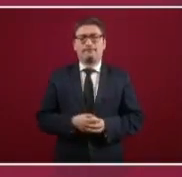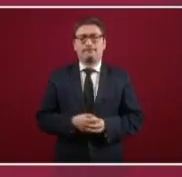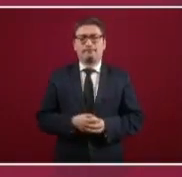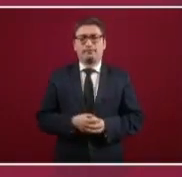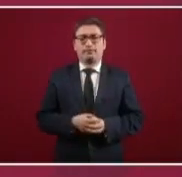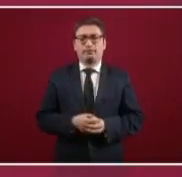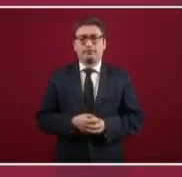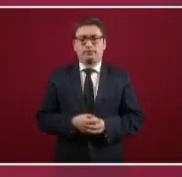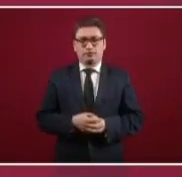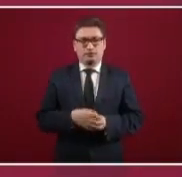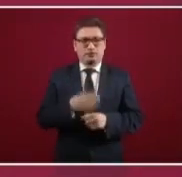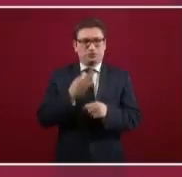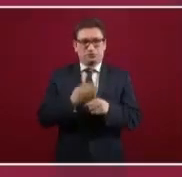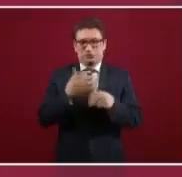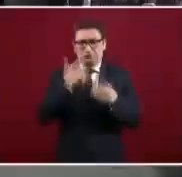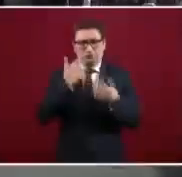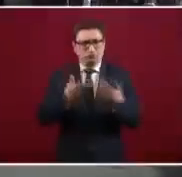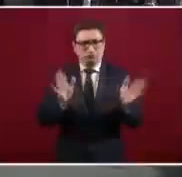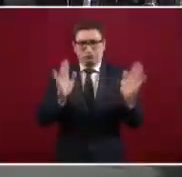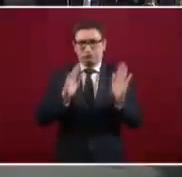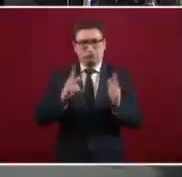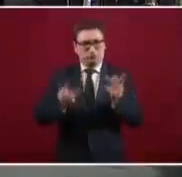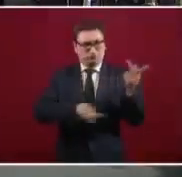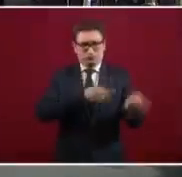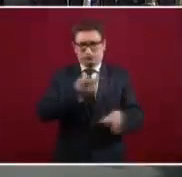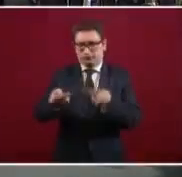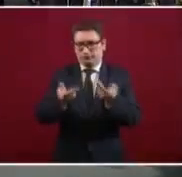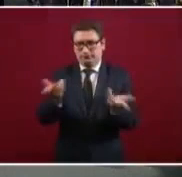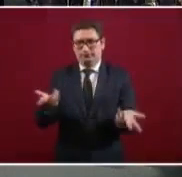abrimos si les parece para preguntas